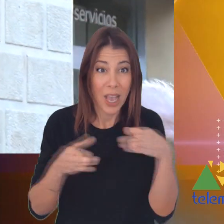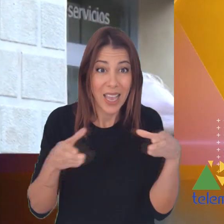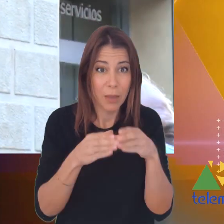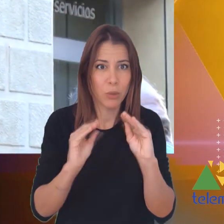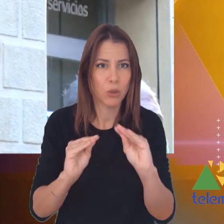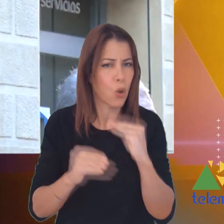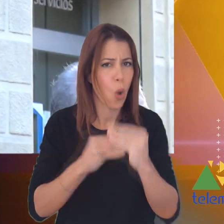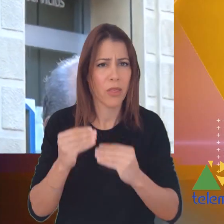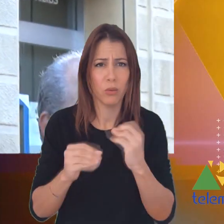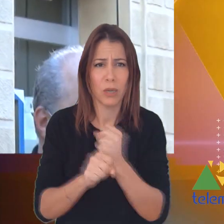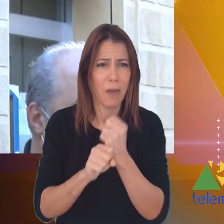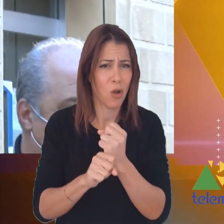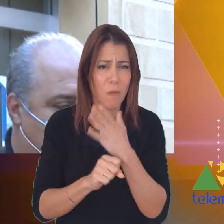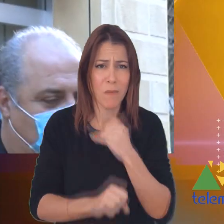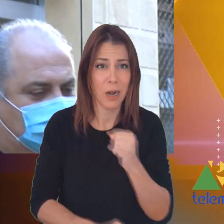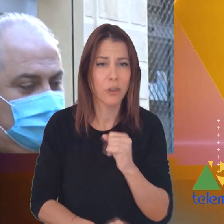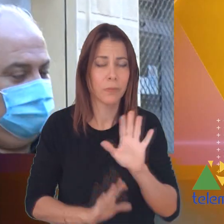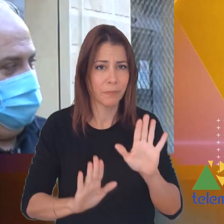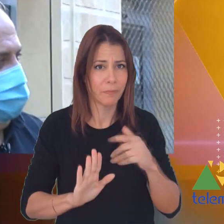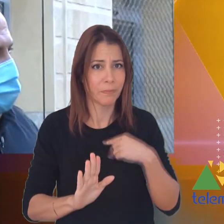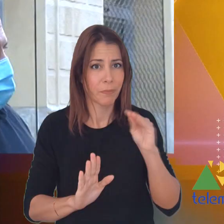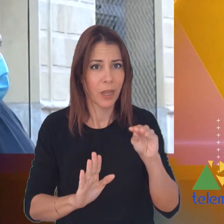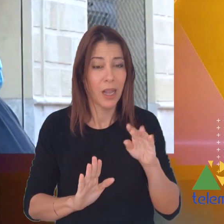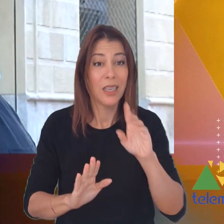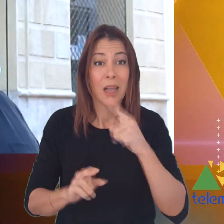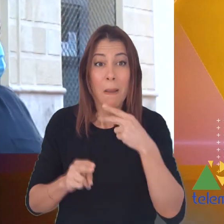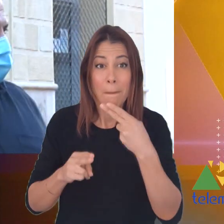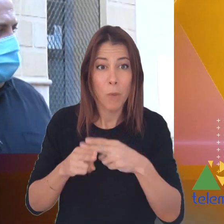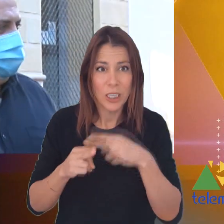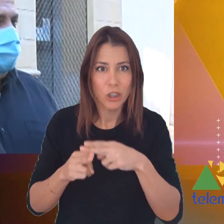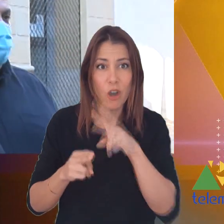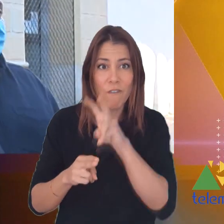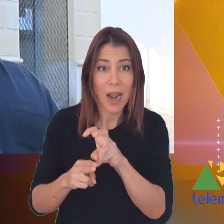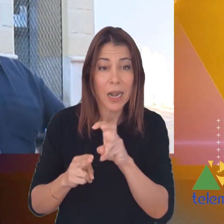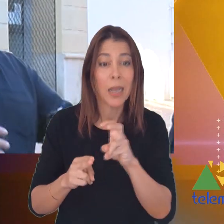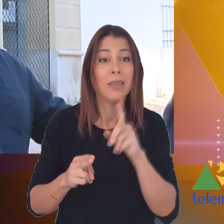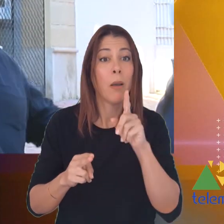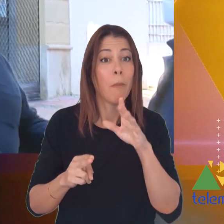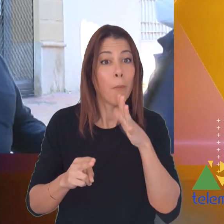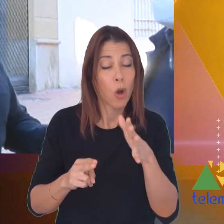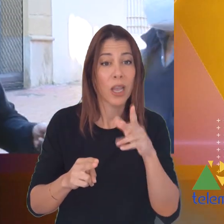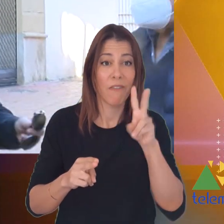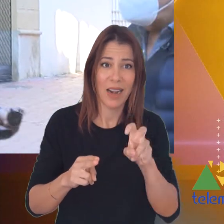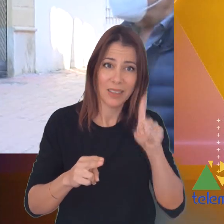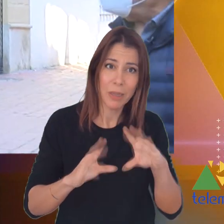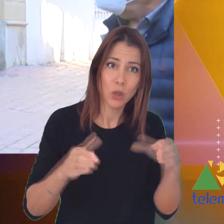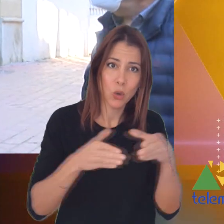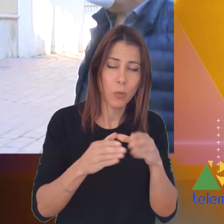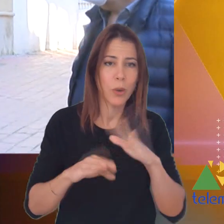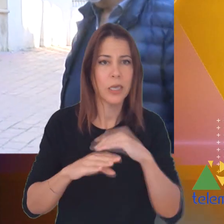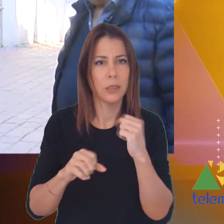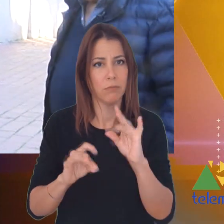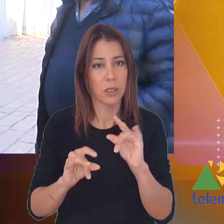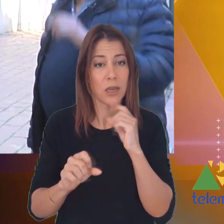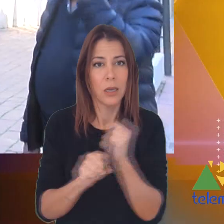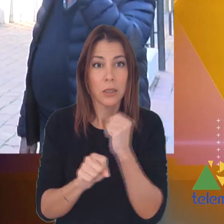trabajo ahí es donde impecable. iba a llegar yo, porque es verdad que un político vale lo que valen también sus técnicos, Claro. ¿no? En este caso, porque hicieron un trabajo fenomenal, Sí, ¿no? un trabajo